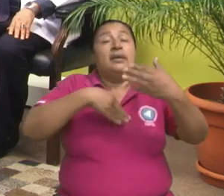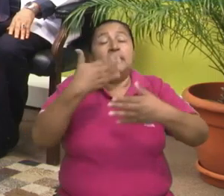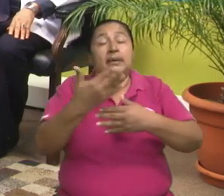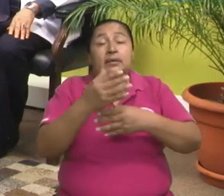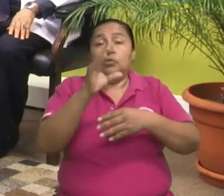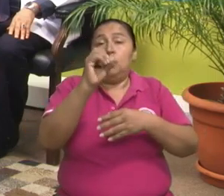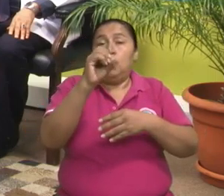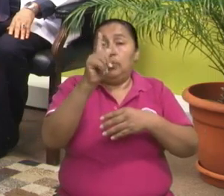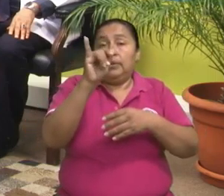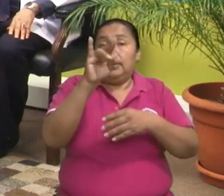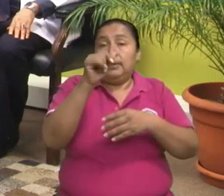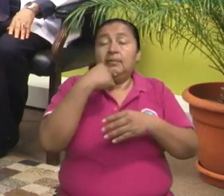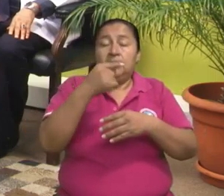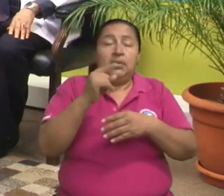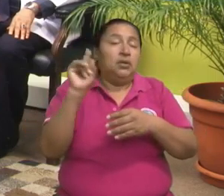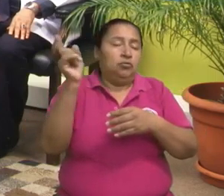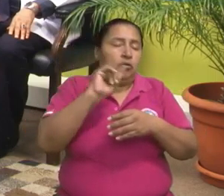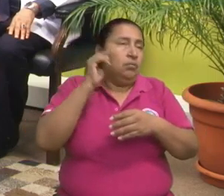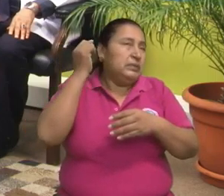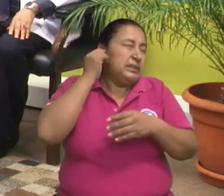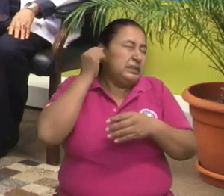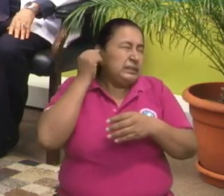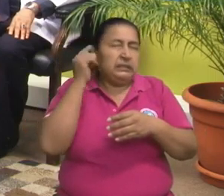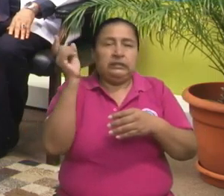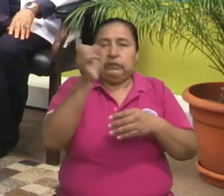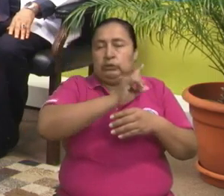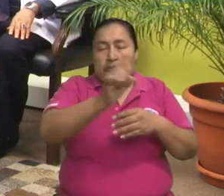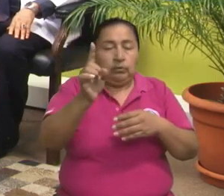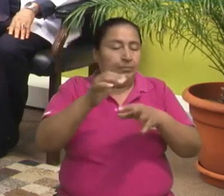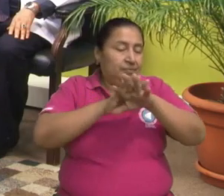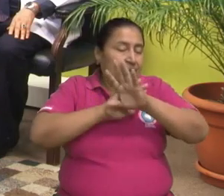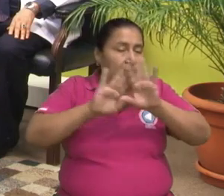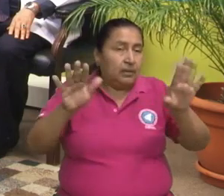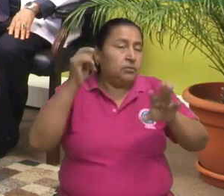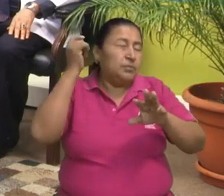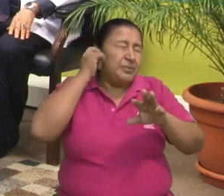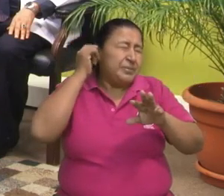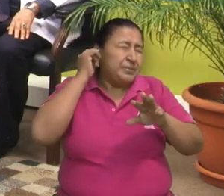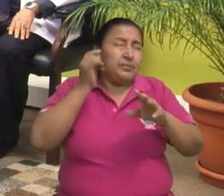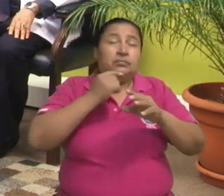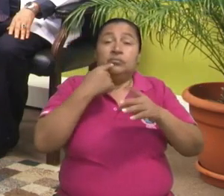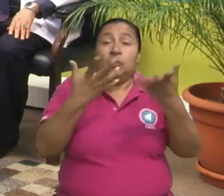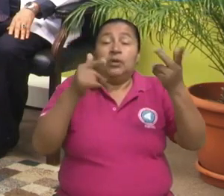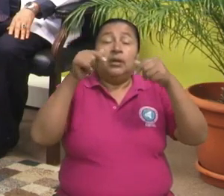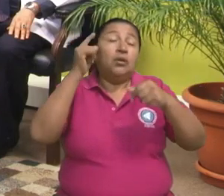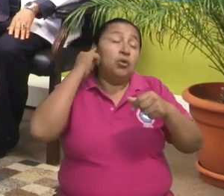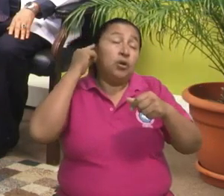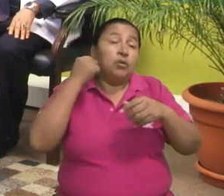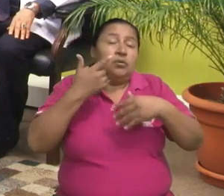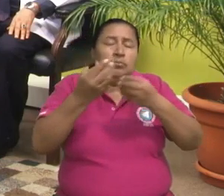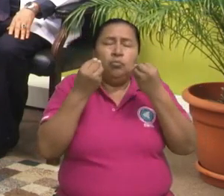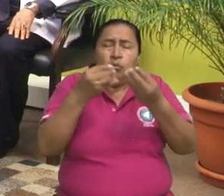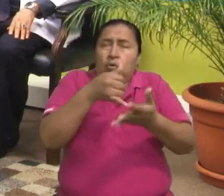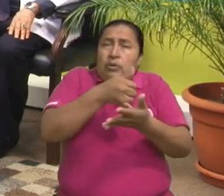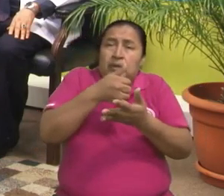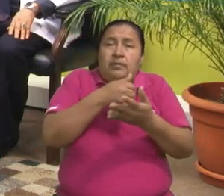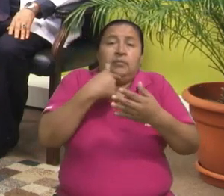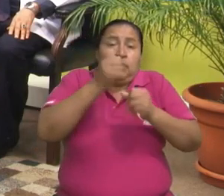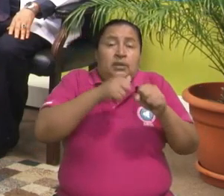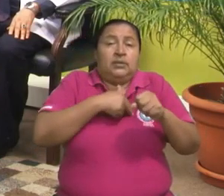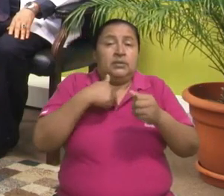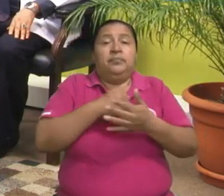externa es no tocarse el oído hablar no manipular el oído porque el oído es bien delicado aunque